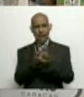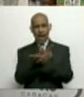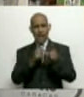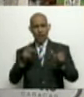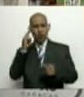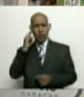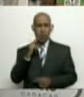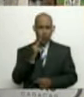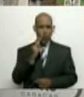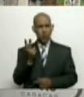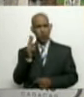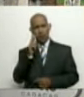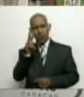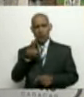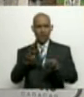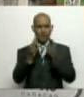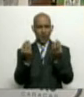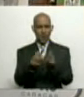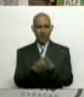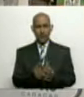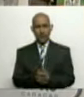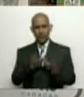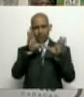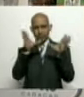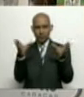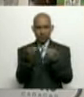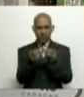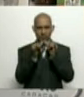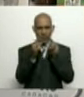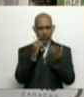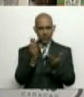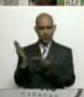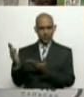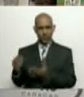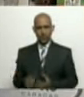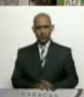recreación y el disfrute en familia. Desde el Guarayra Repano, Eduard Pereira, La Noticia.